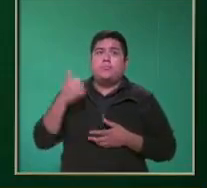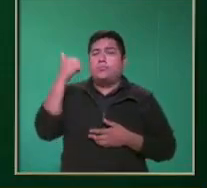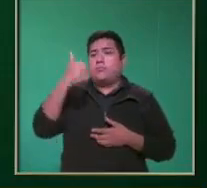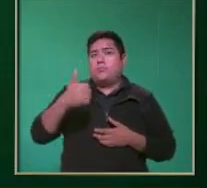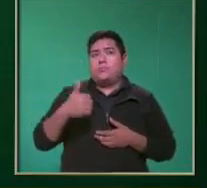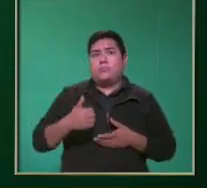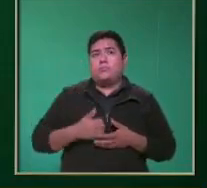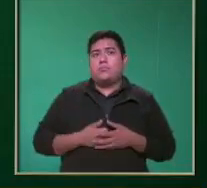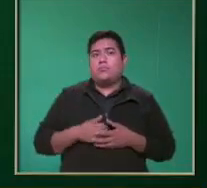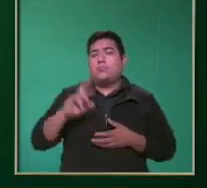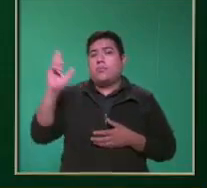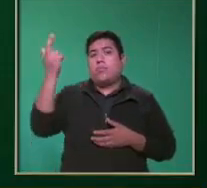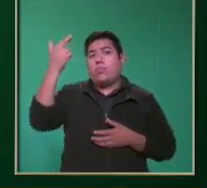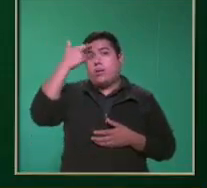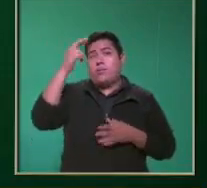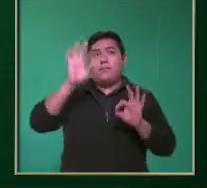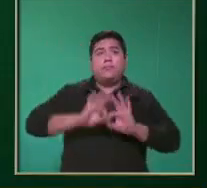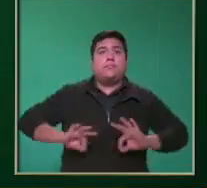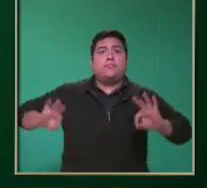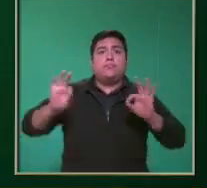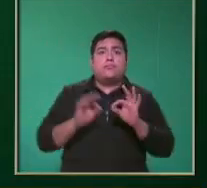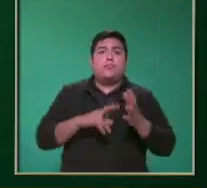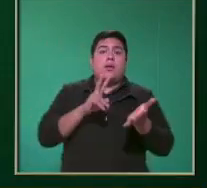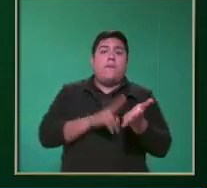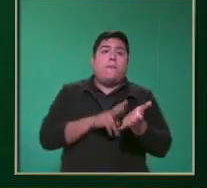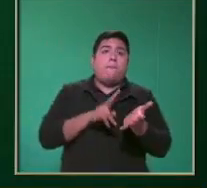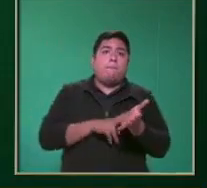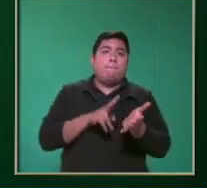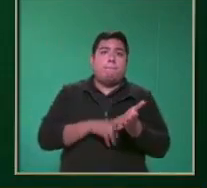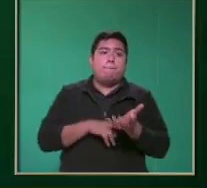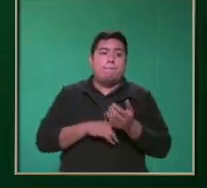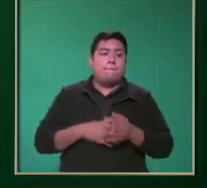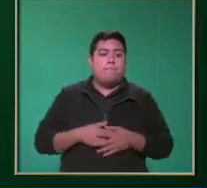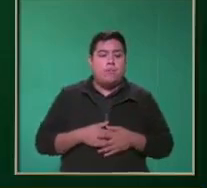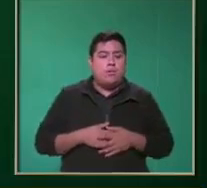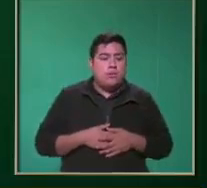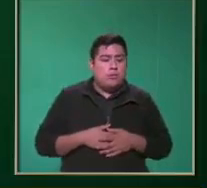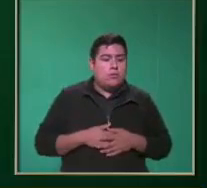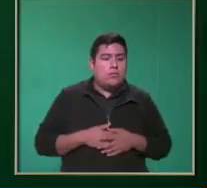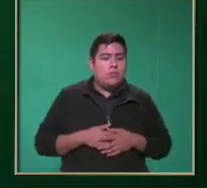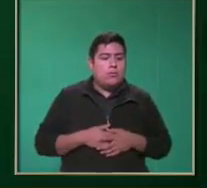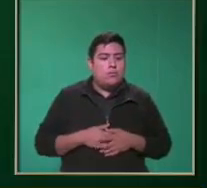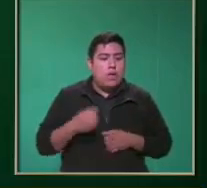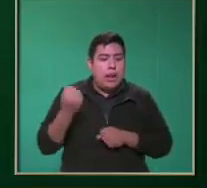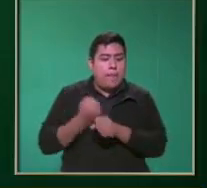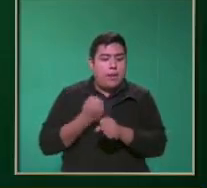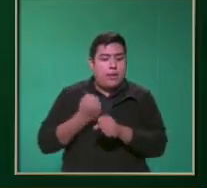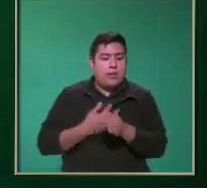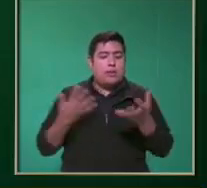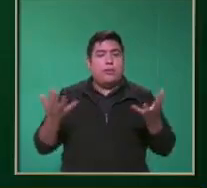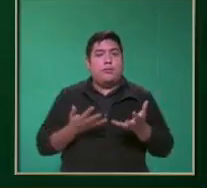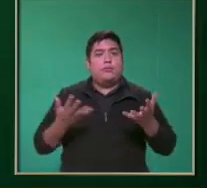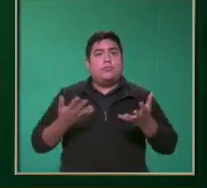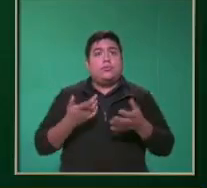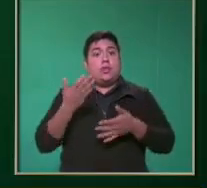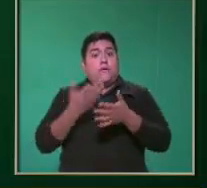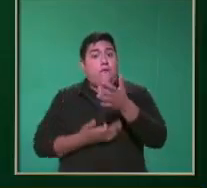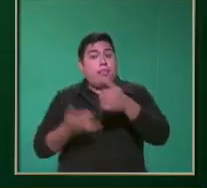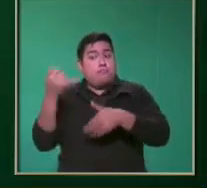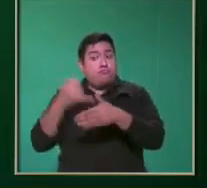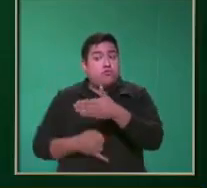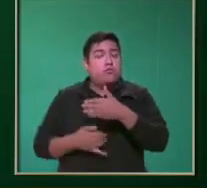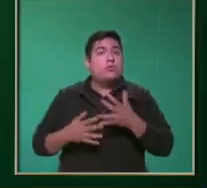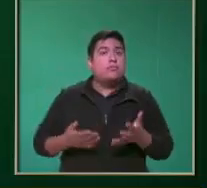las respuestas. Recuerda que es importante que valores qué parte del repaso que hicimos hoy te falta profundizar